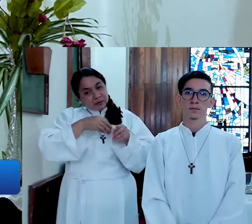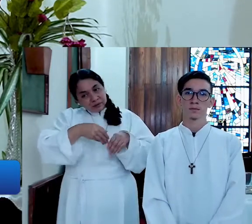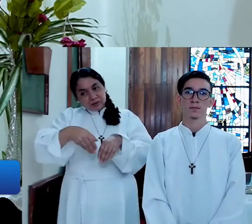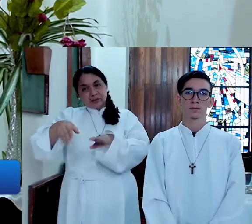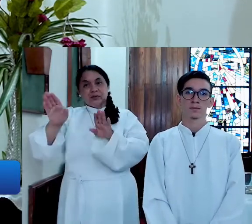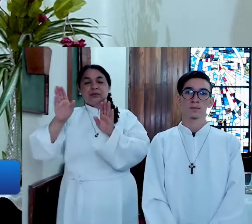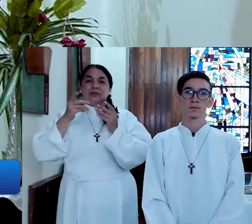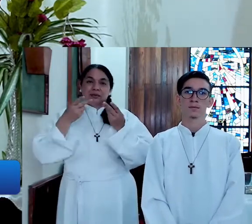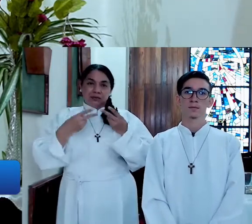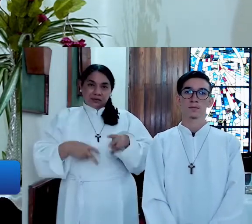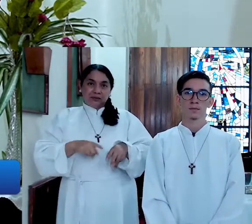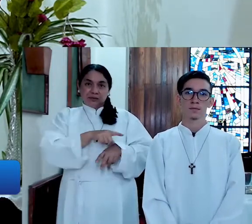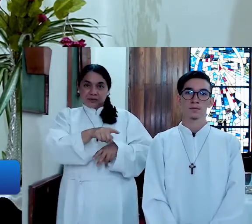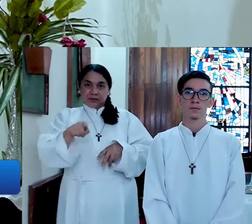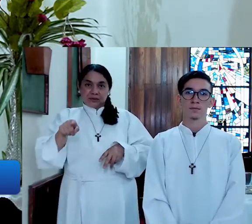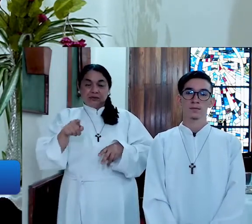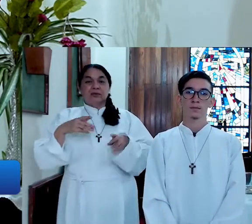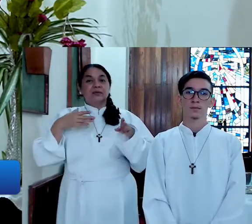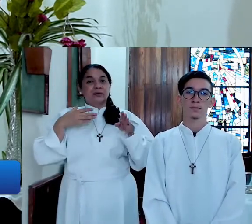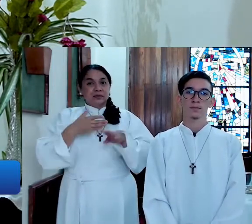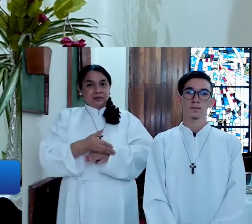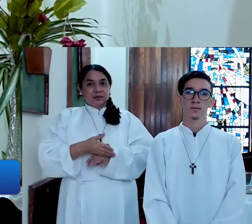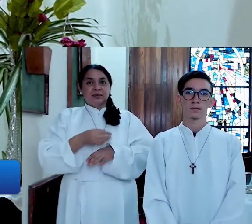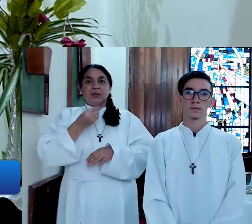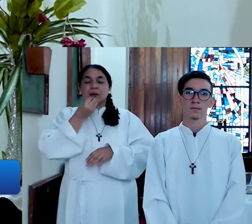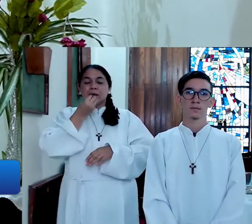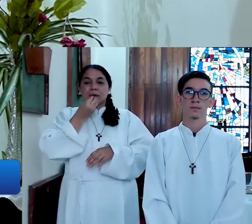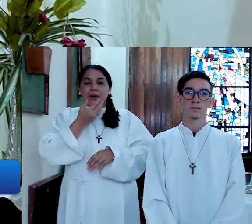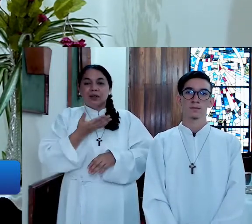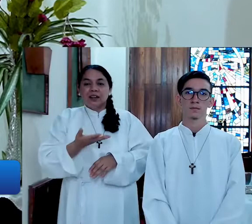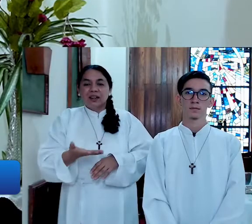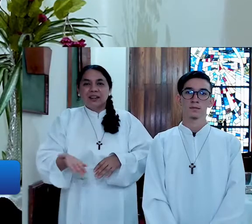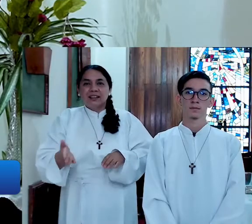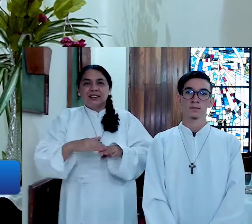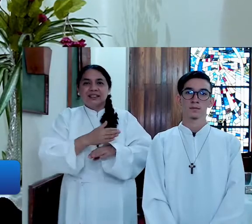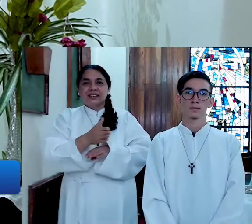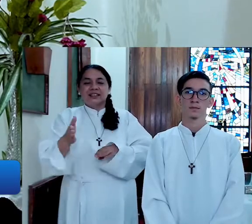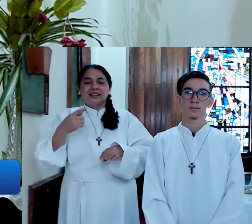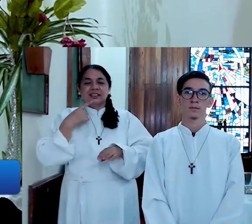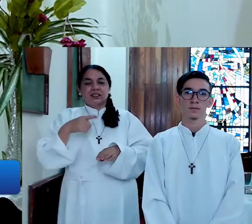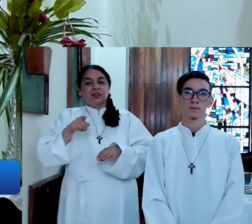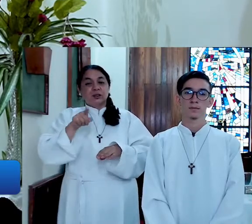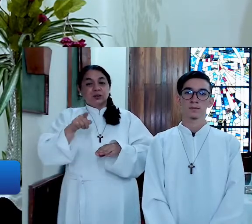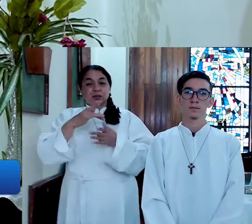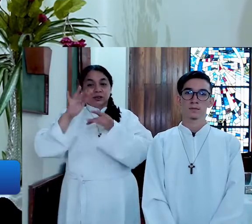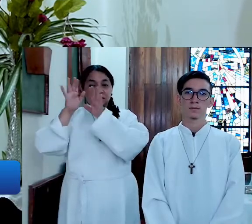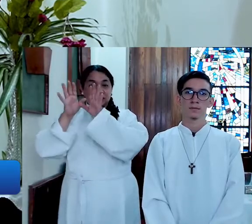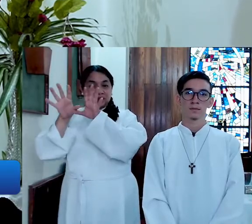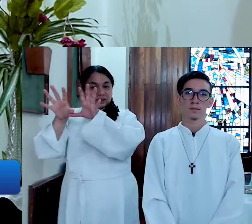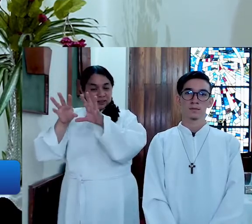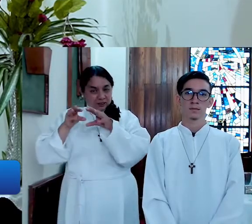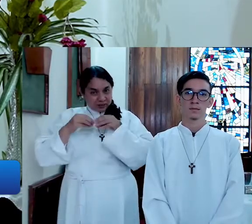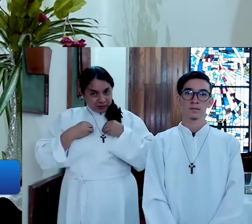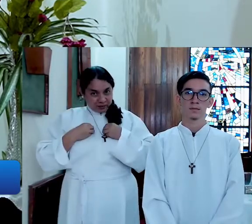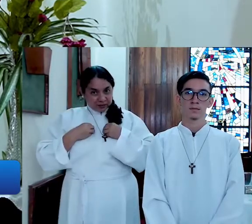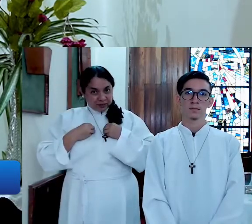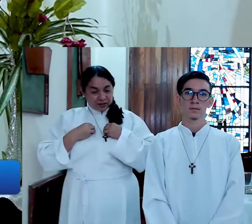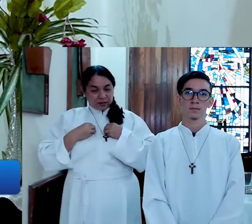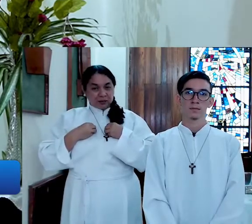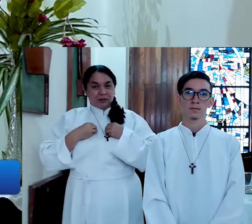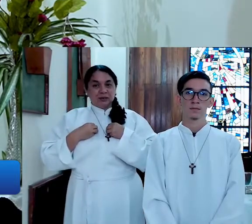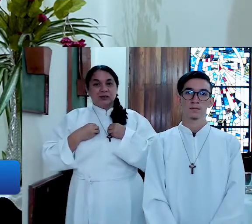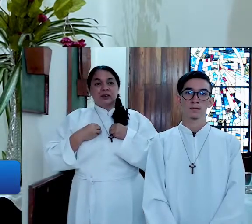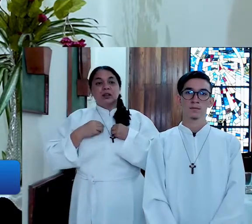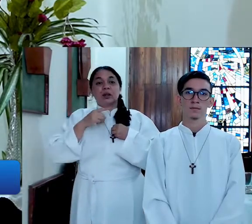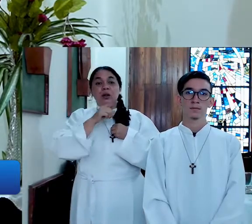Después de decir esto, sopló sobre ellos y les dijo: reciban al Espíritu Santo.